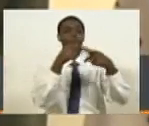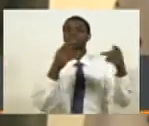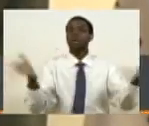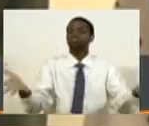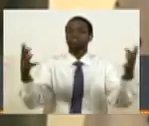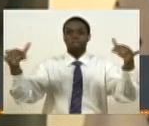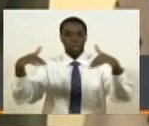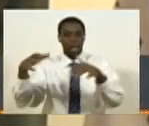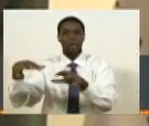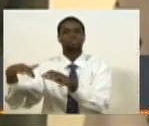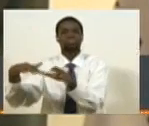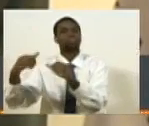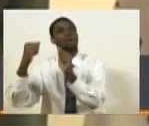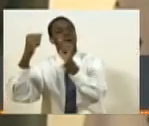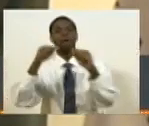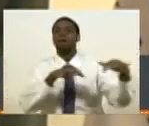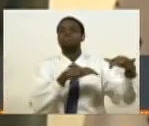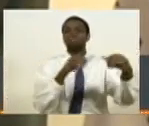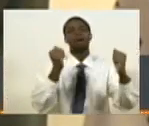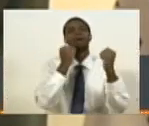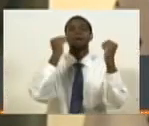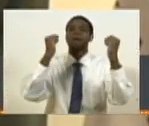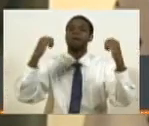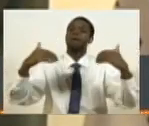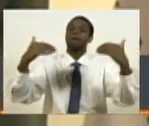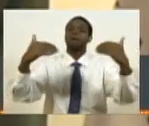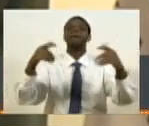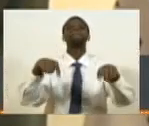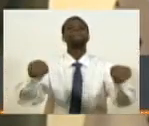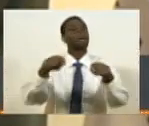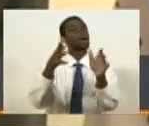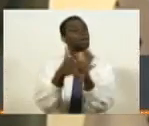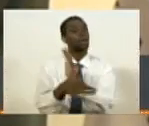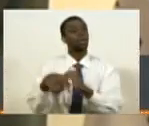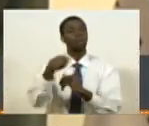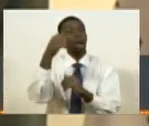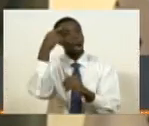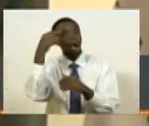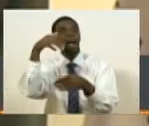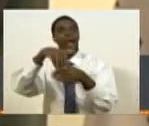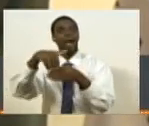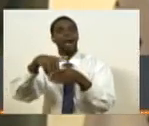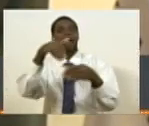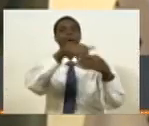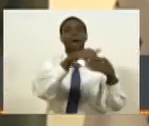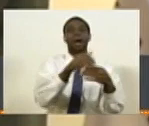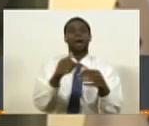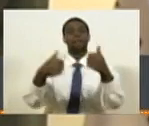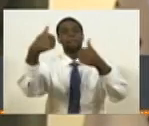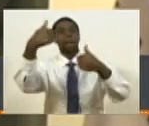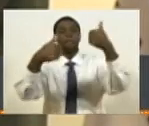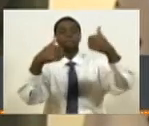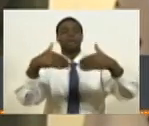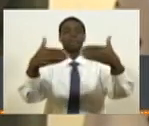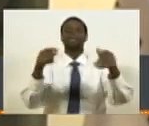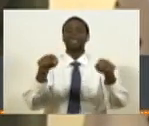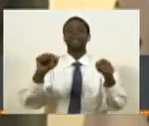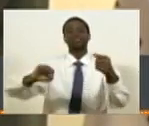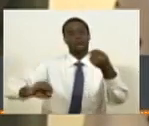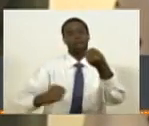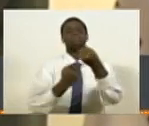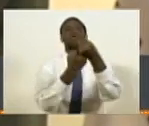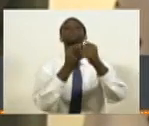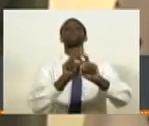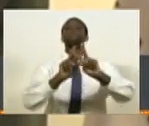sus militancias en función de opciones electorales y aportarán a la consolidación de la paz y el